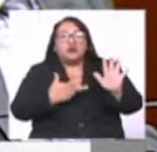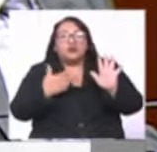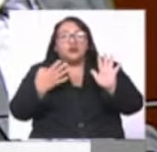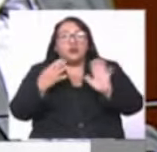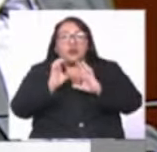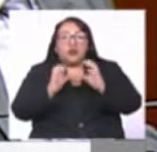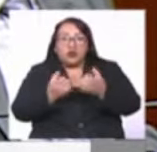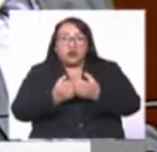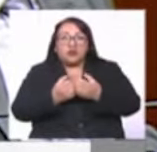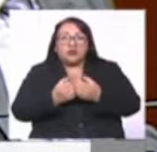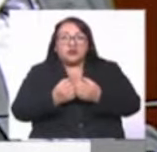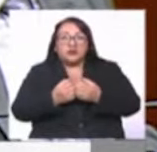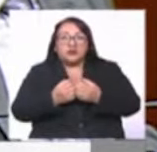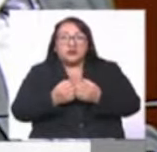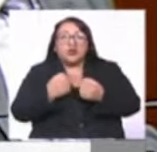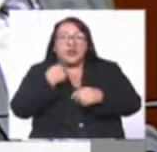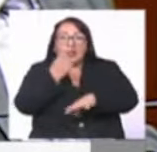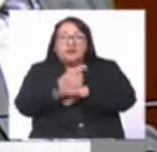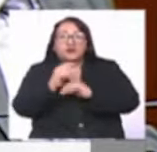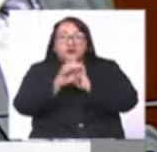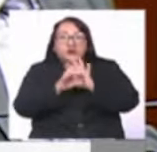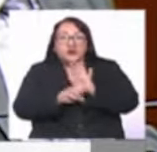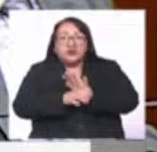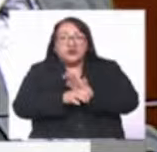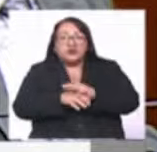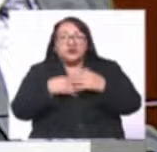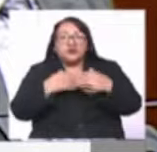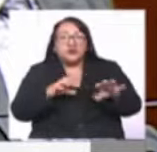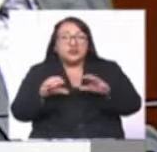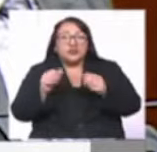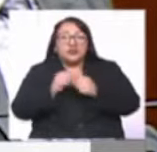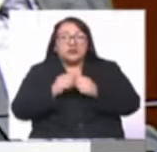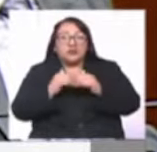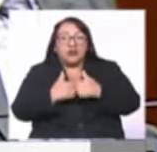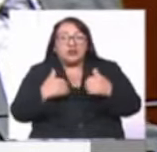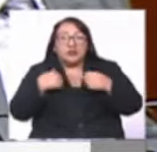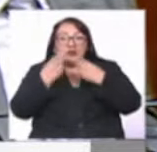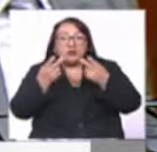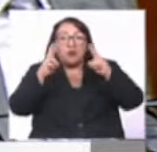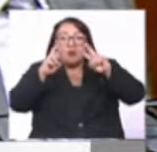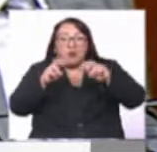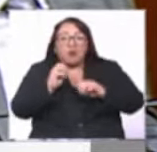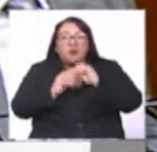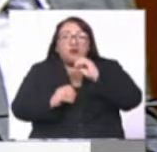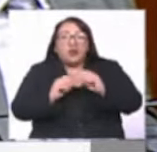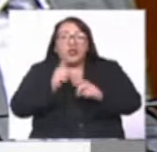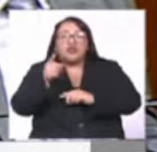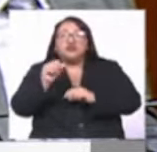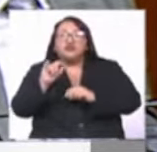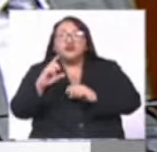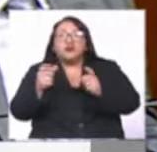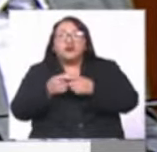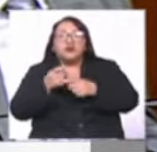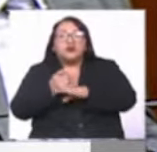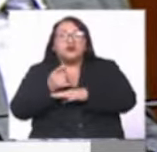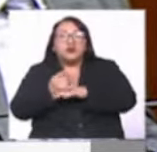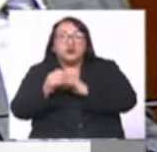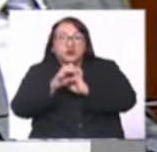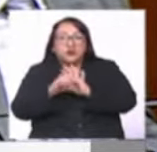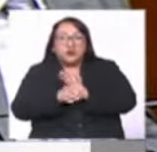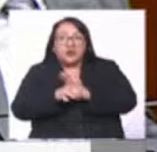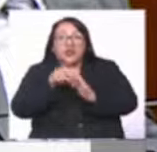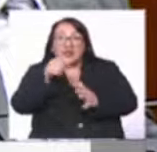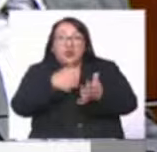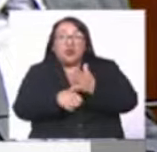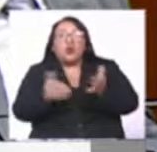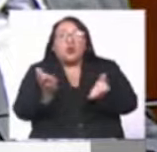Congreso de la república que la denuncia constitucional 373 pase para su calificación a la subcomisión de acusaciones constitucionales ese